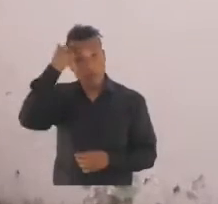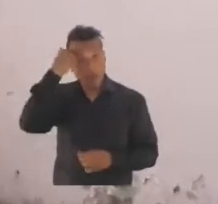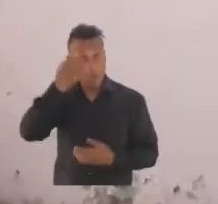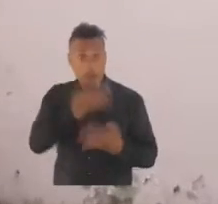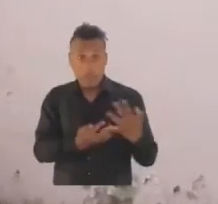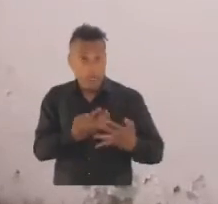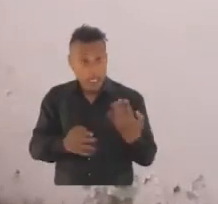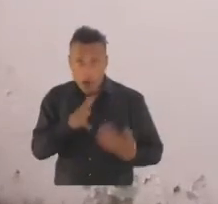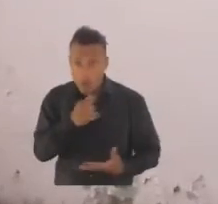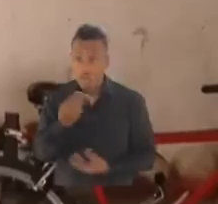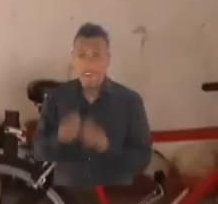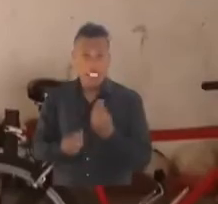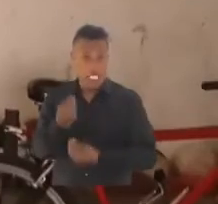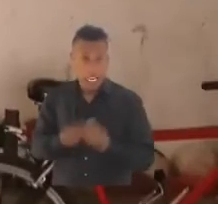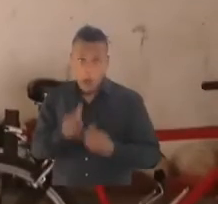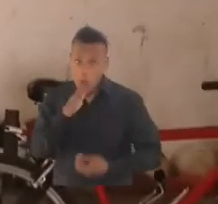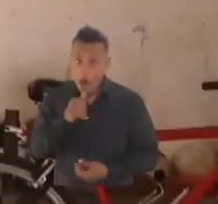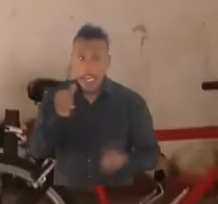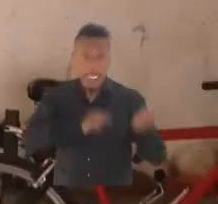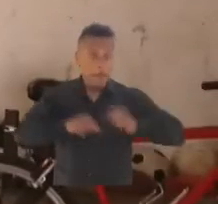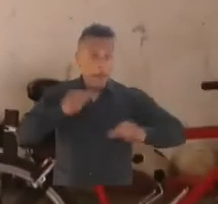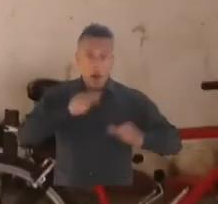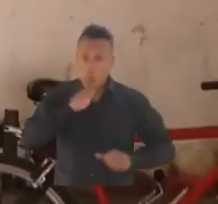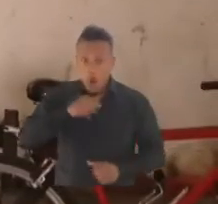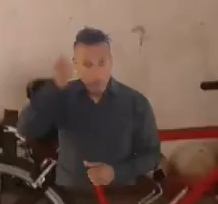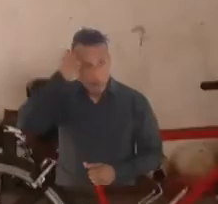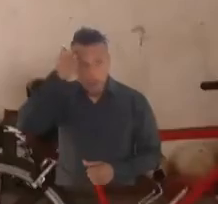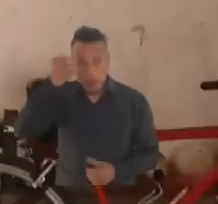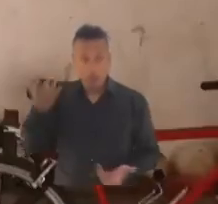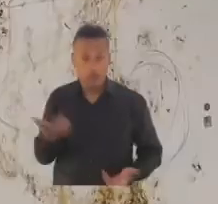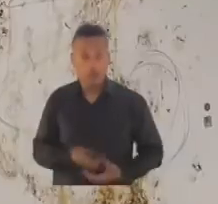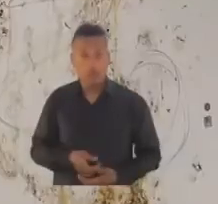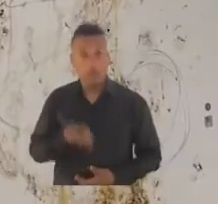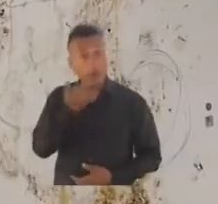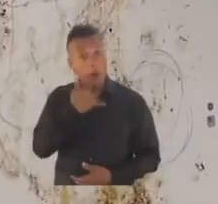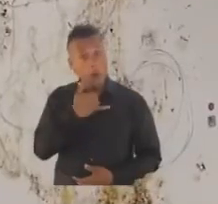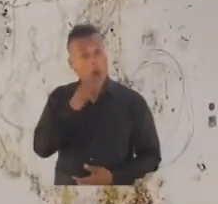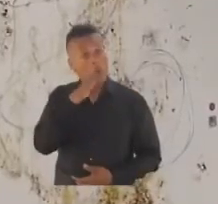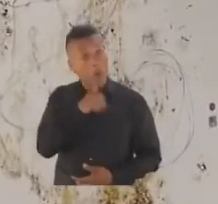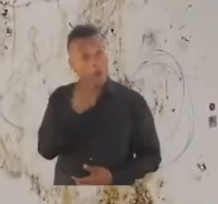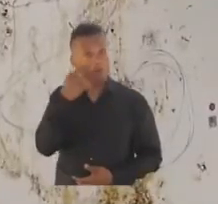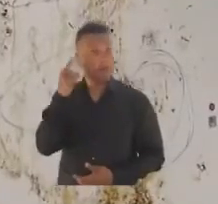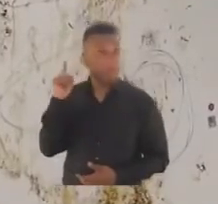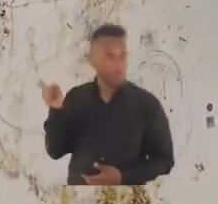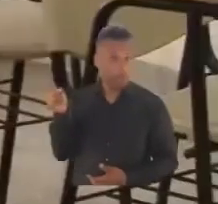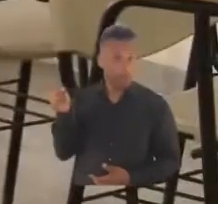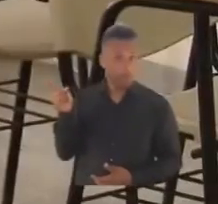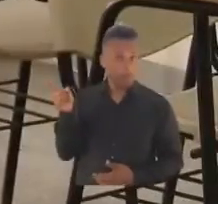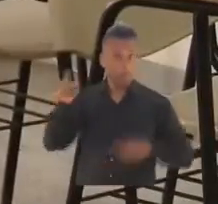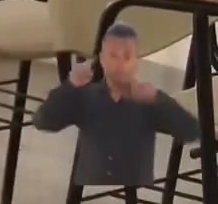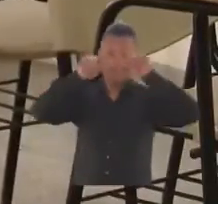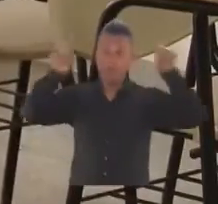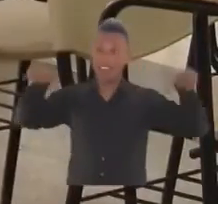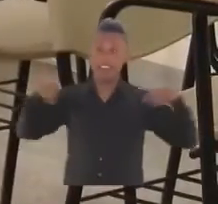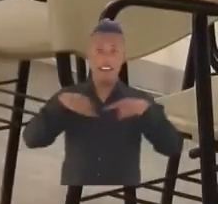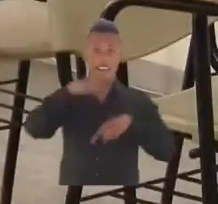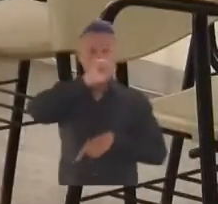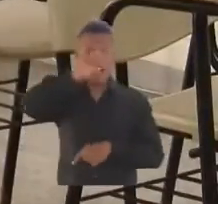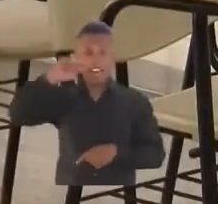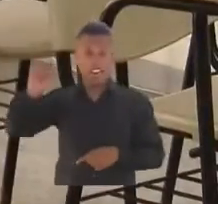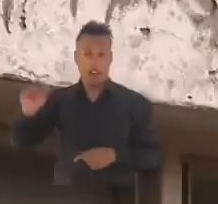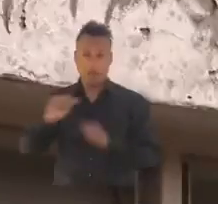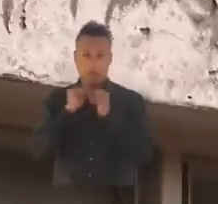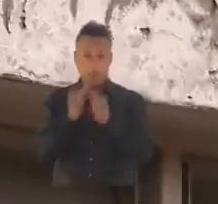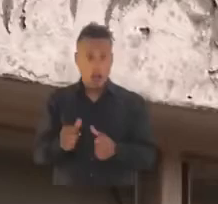matemáticas, ni de física, ni de química. Y no se equivocan, así están los tableros de algunos salones, los